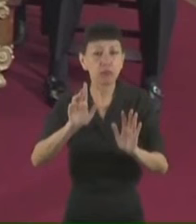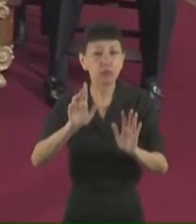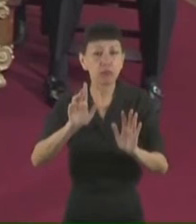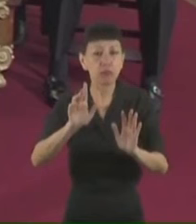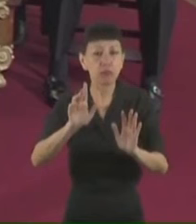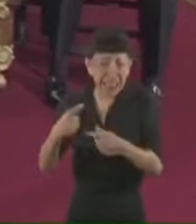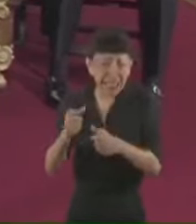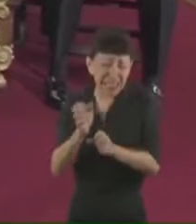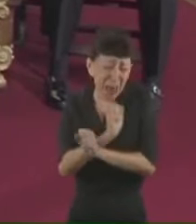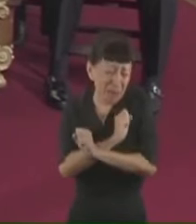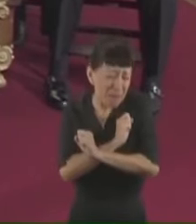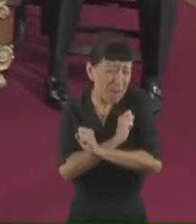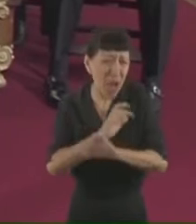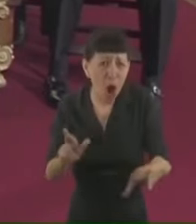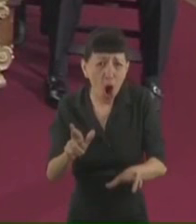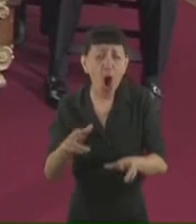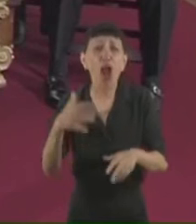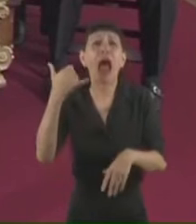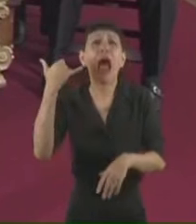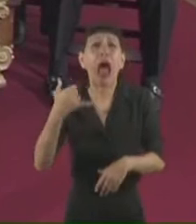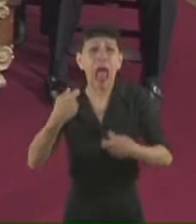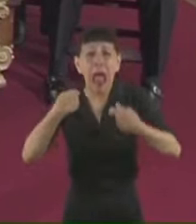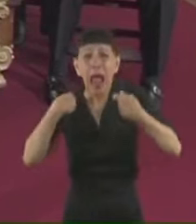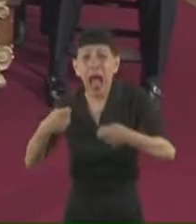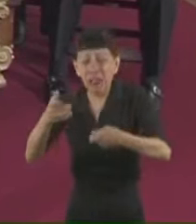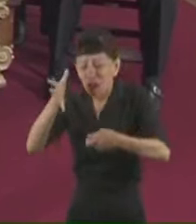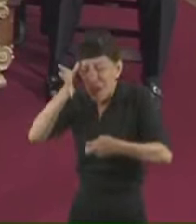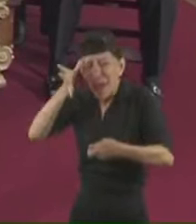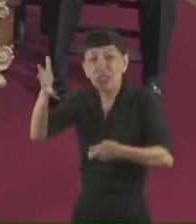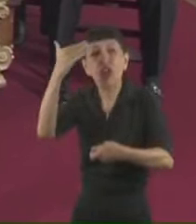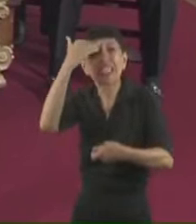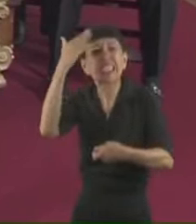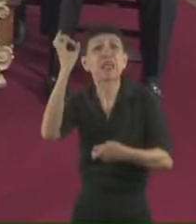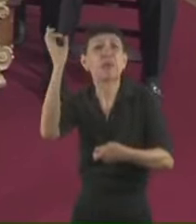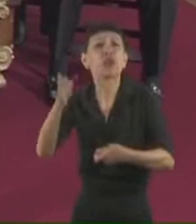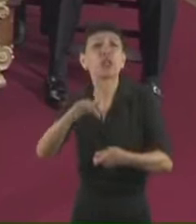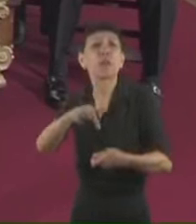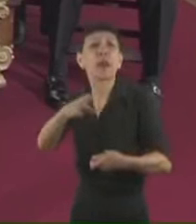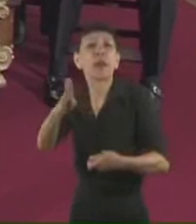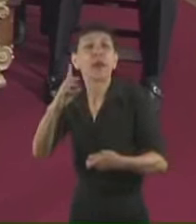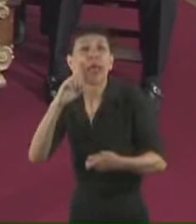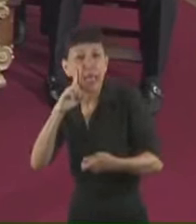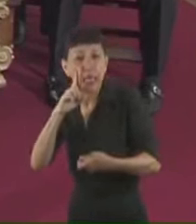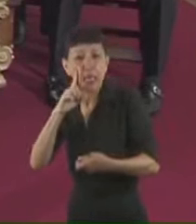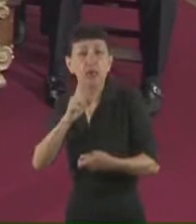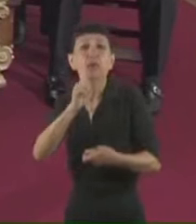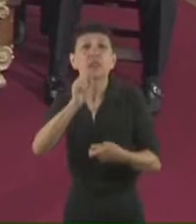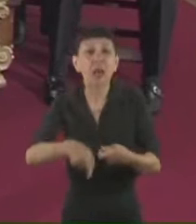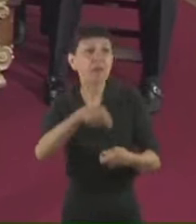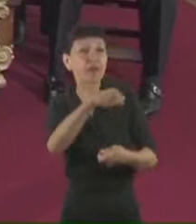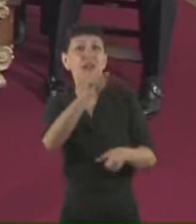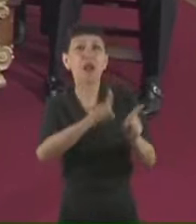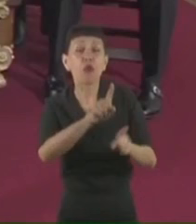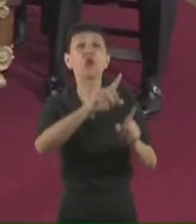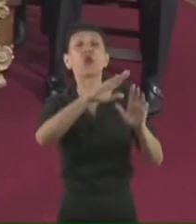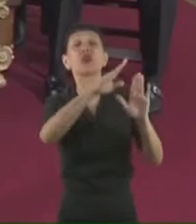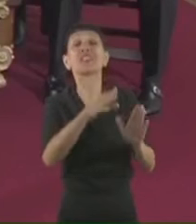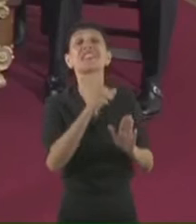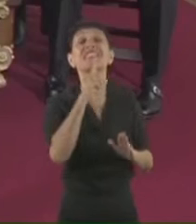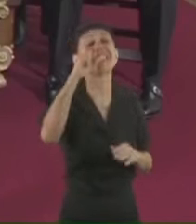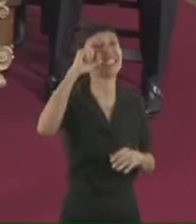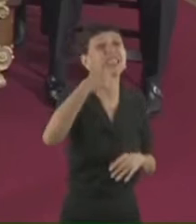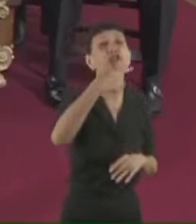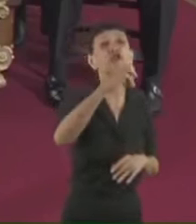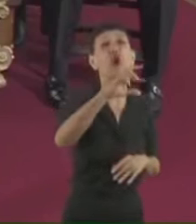pbi donde 5% del déficit es del tesoro y 10% del Banco Central un país que gasta tanto